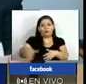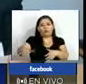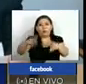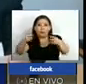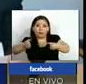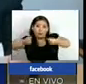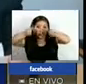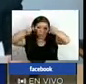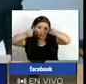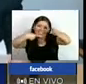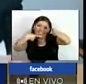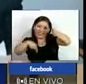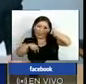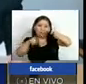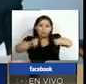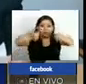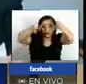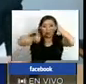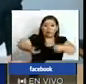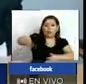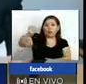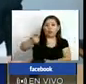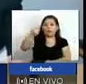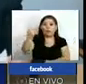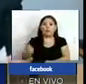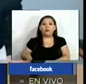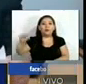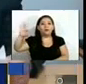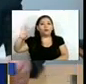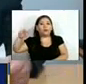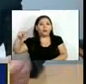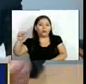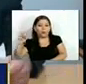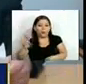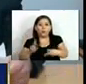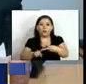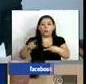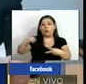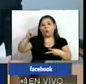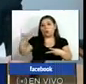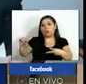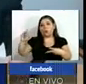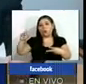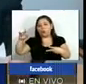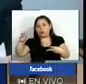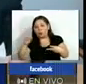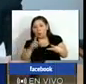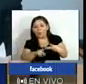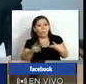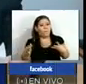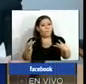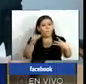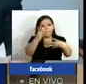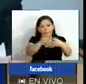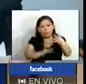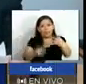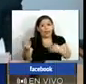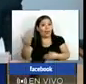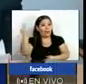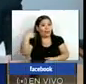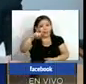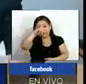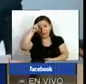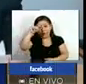penales, entre estos el exfiscal Luis Martínez, el exfiscal Julio Arriaza, así como los ex empleados